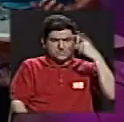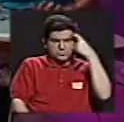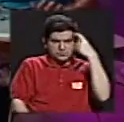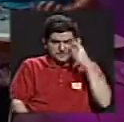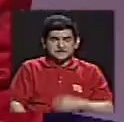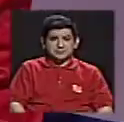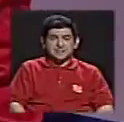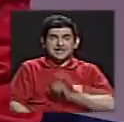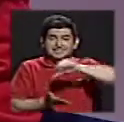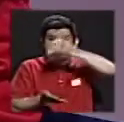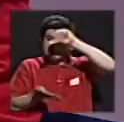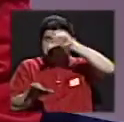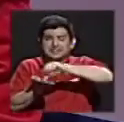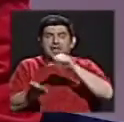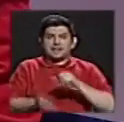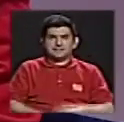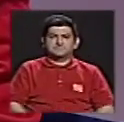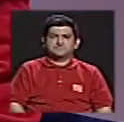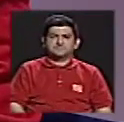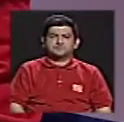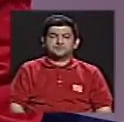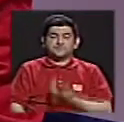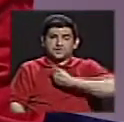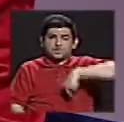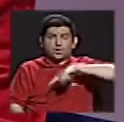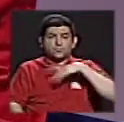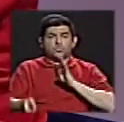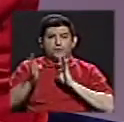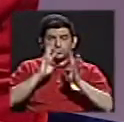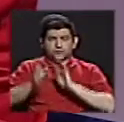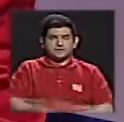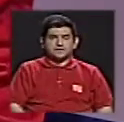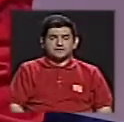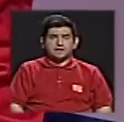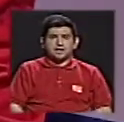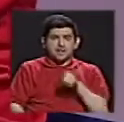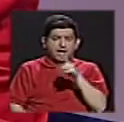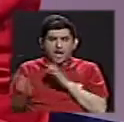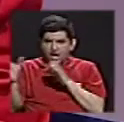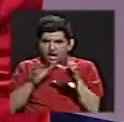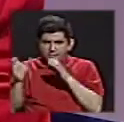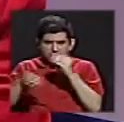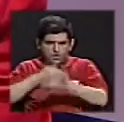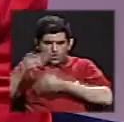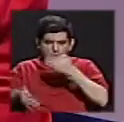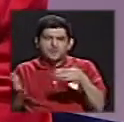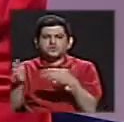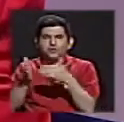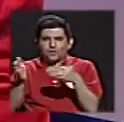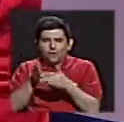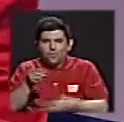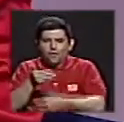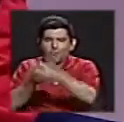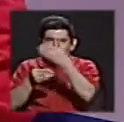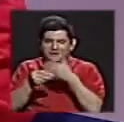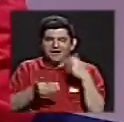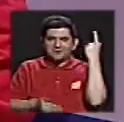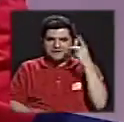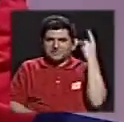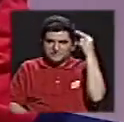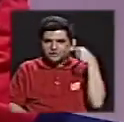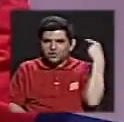hasta medular, ¿verdad? Porque cuando nosotros hablamos de la parte de comercialización, volvemos otra vez a lo mismo, una cuestión de